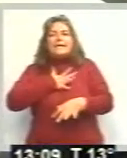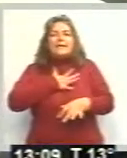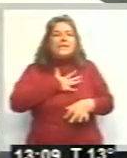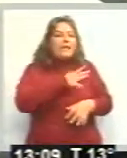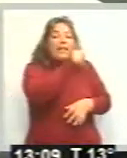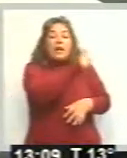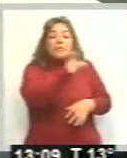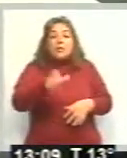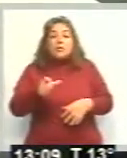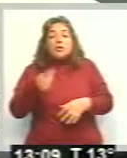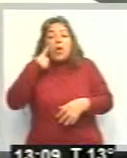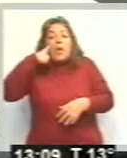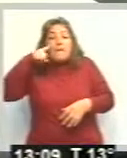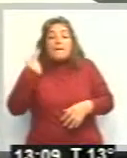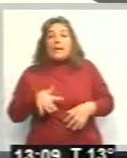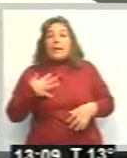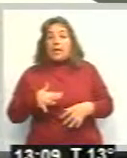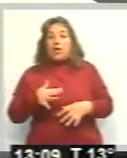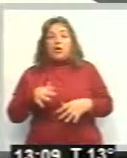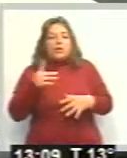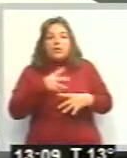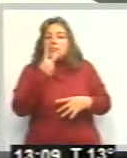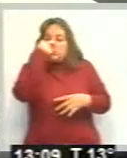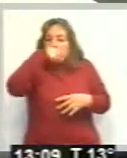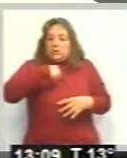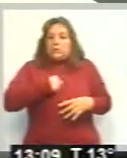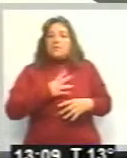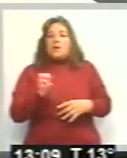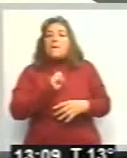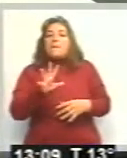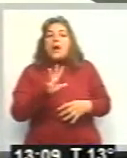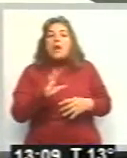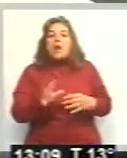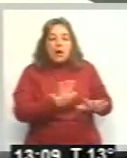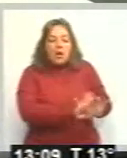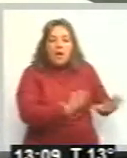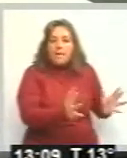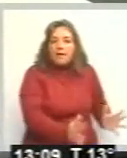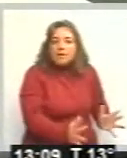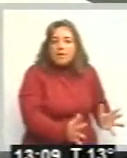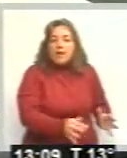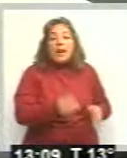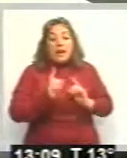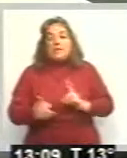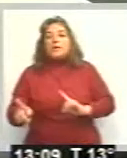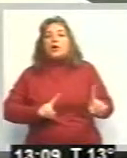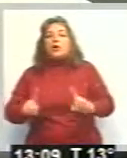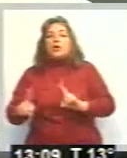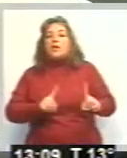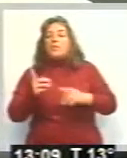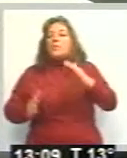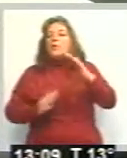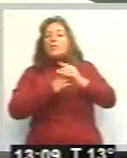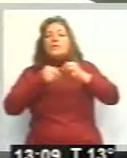los riesgos de intoxicación con monóxido de carbono y el mal uso de braseros. La misma está coordinada por la Subsecretaría